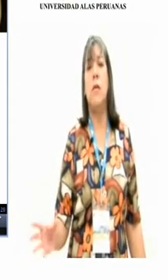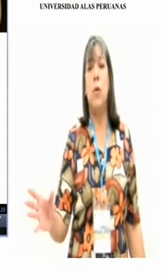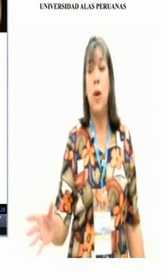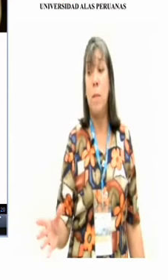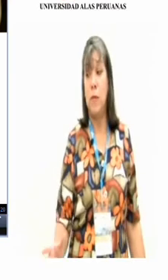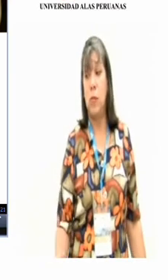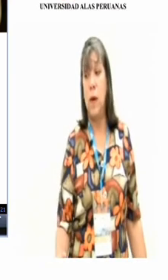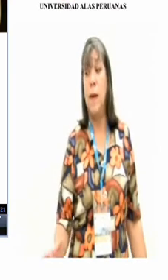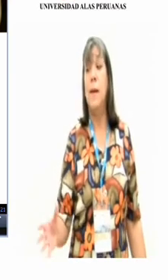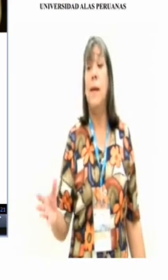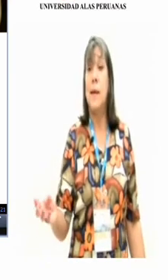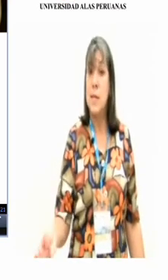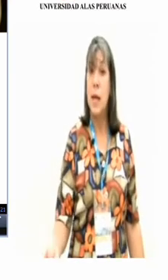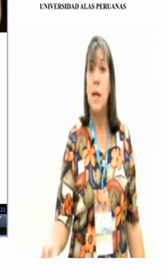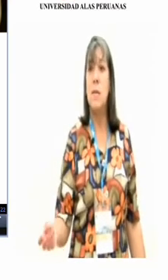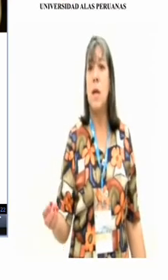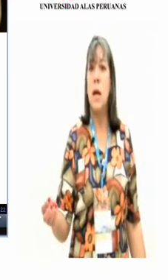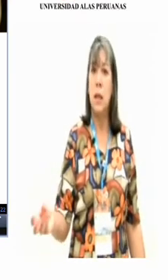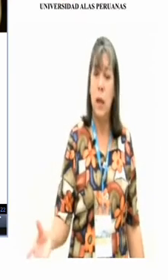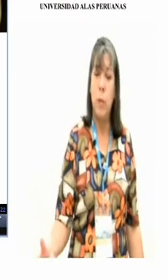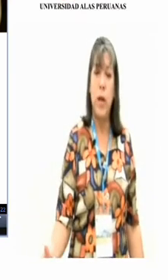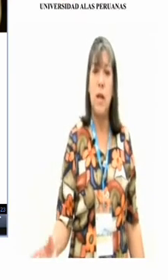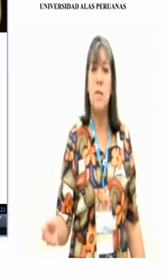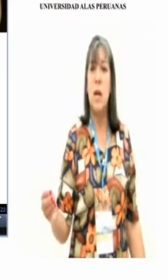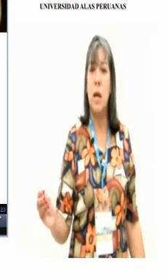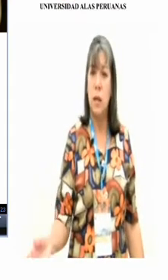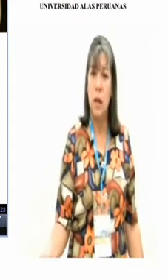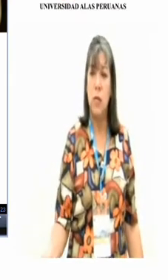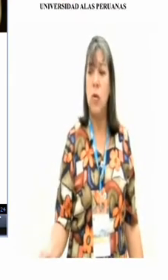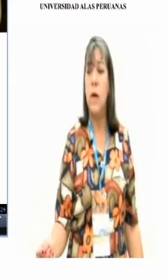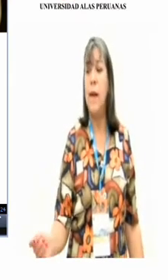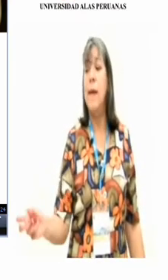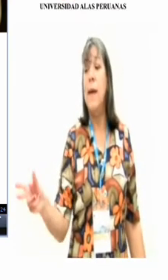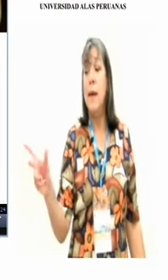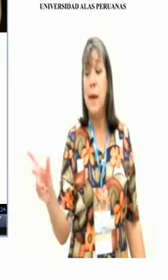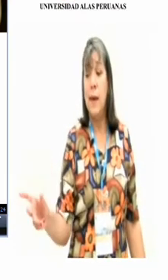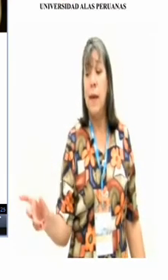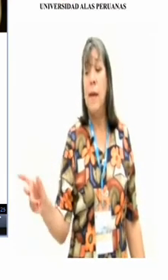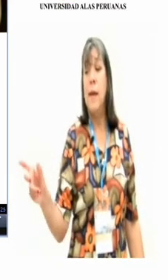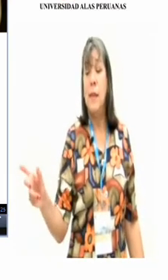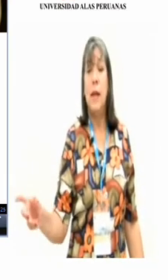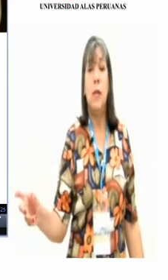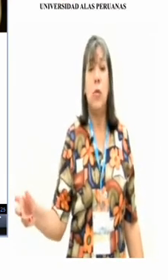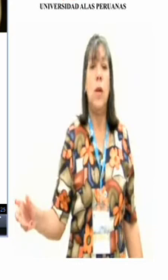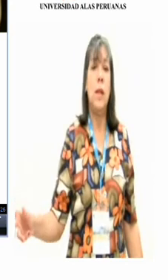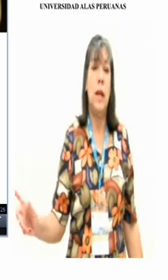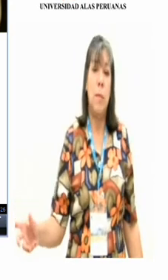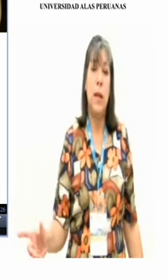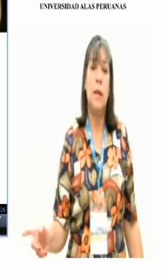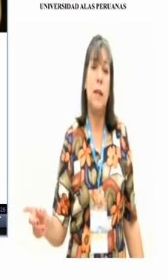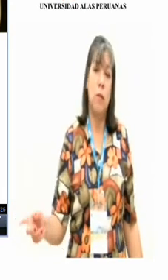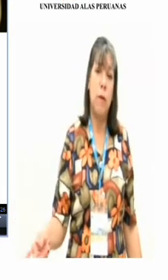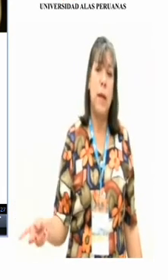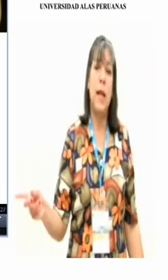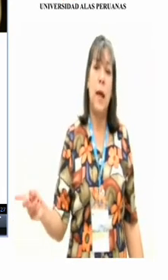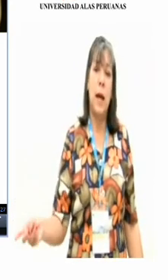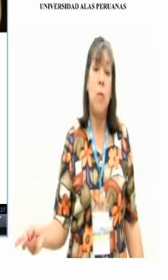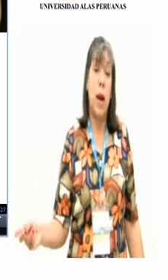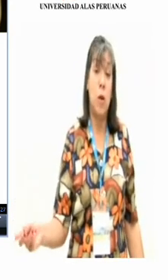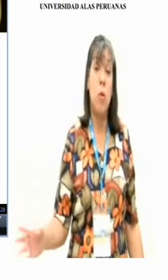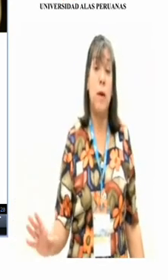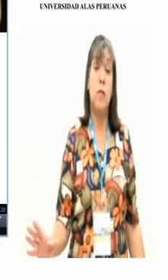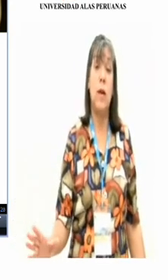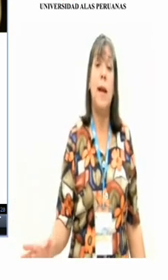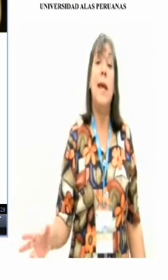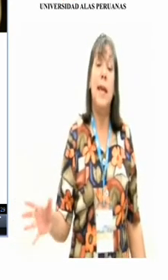porcentaje a estudiar, sino es una persona que se cansa, que tiene experiencia, que tiene historia y que tiene toda una dinámica tanto